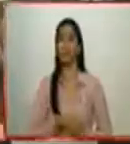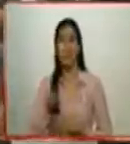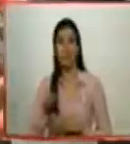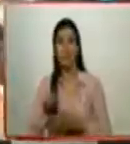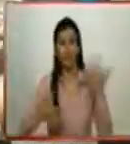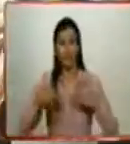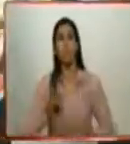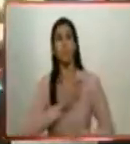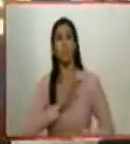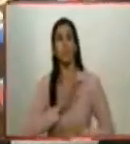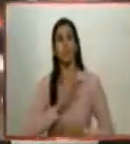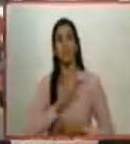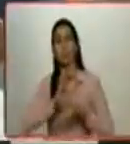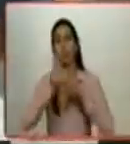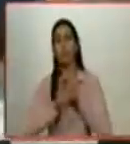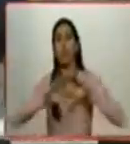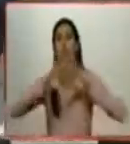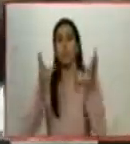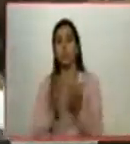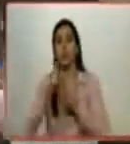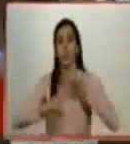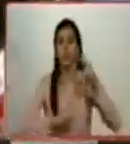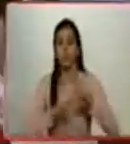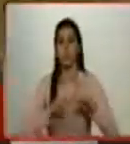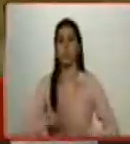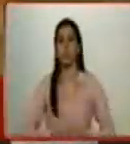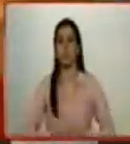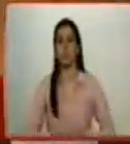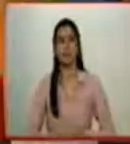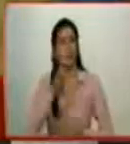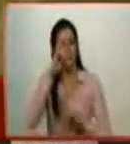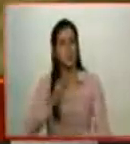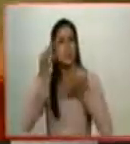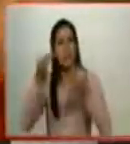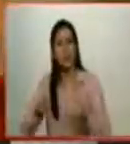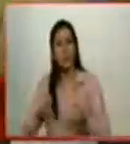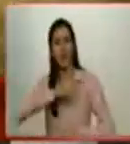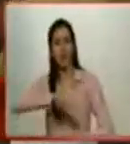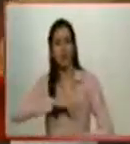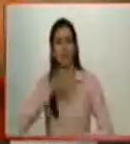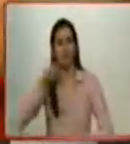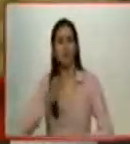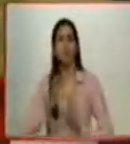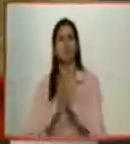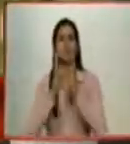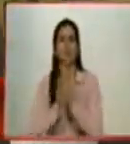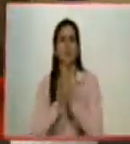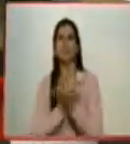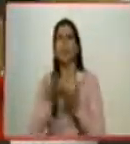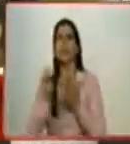humanidad. Nosotros siempre venimos con mucho respeto por las tradiciones, por la religión, por la Santa Misa,